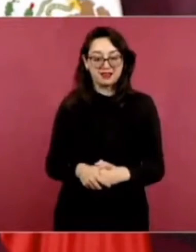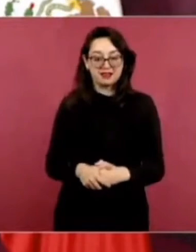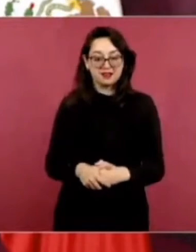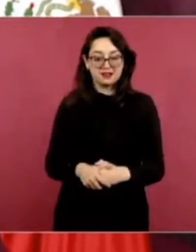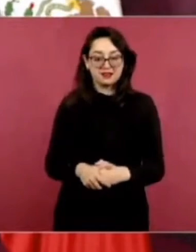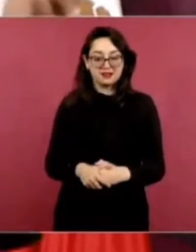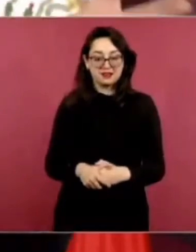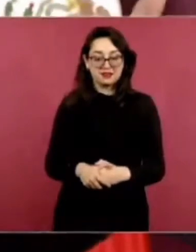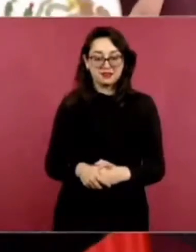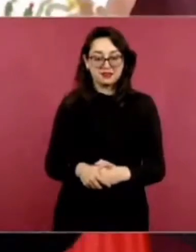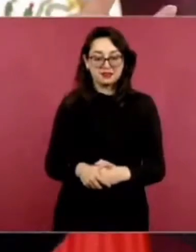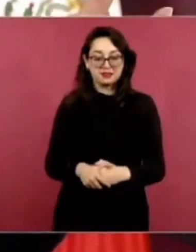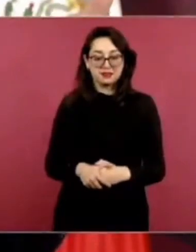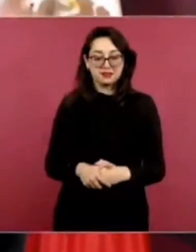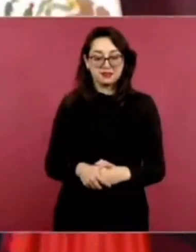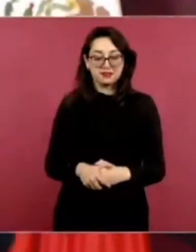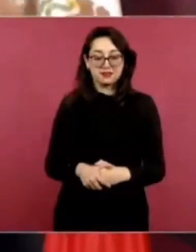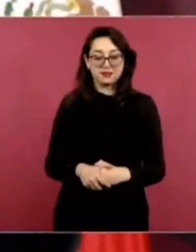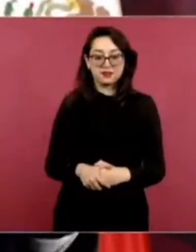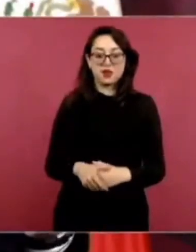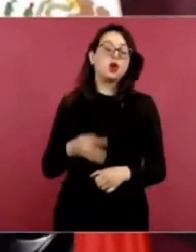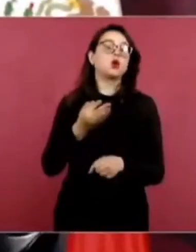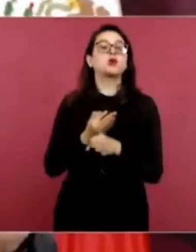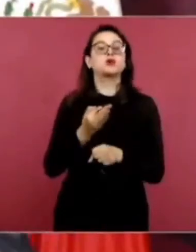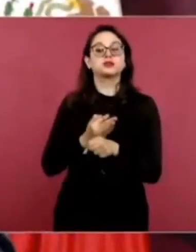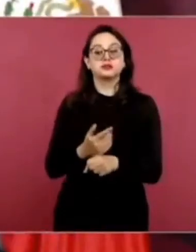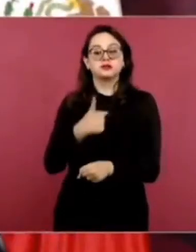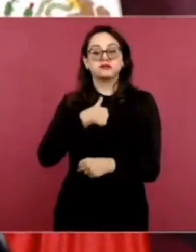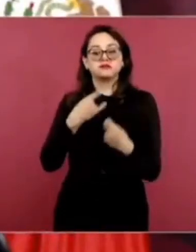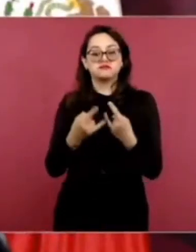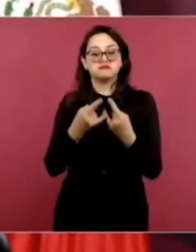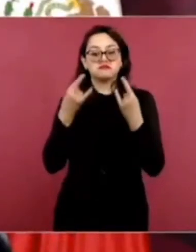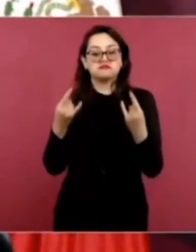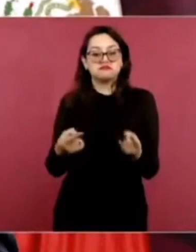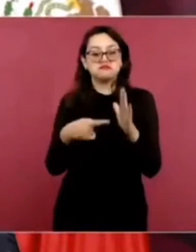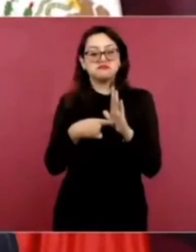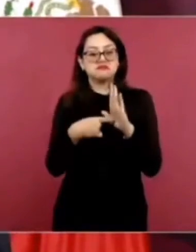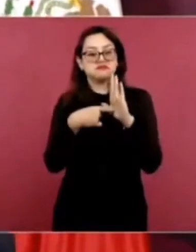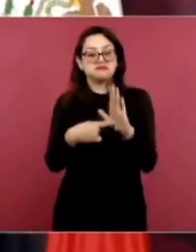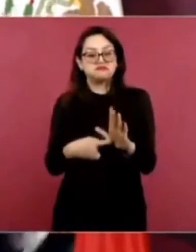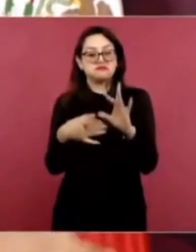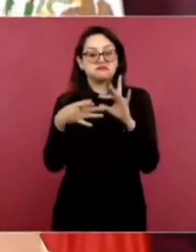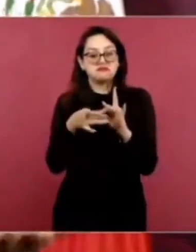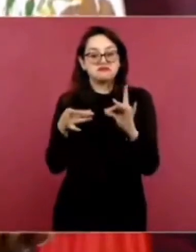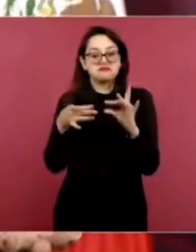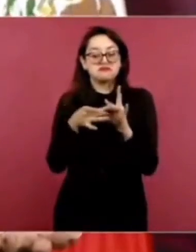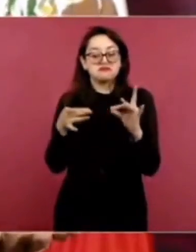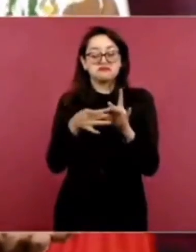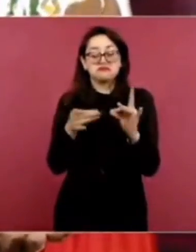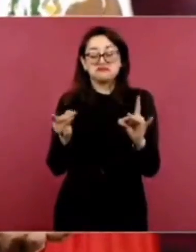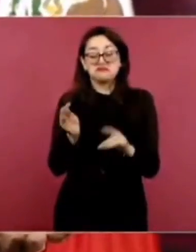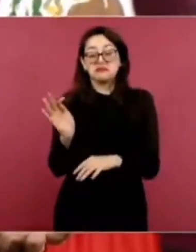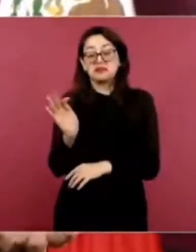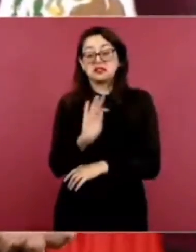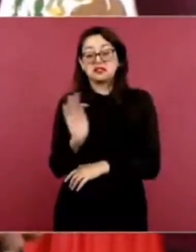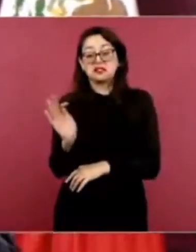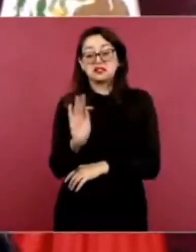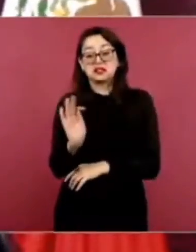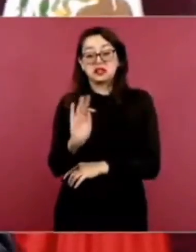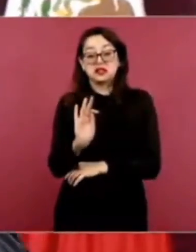Yo estoy seguro que esto que les estoy comentando no lo sabía